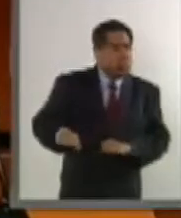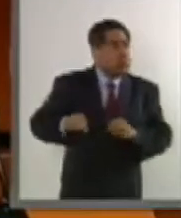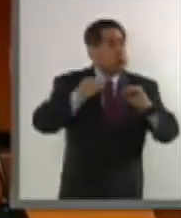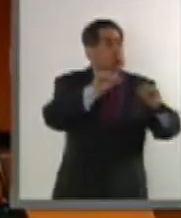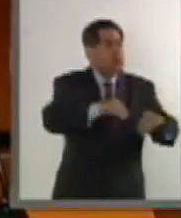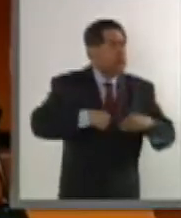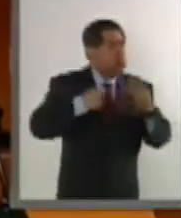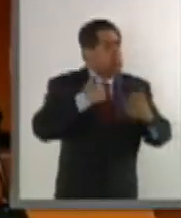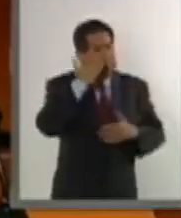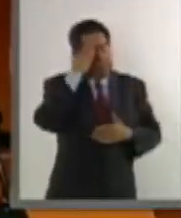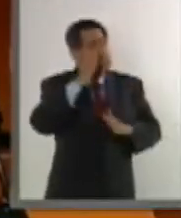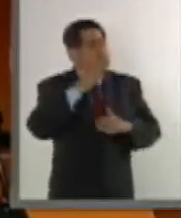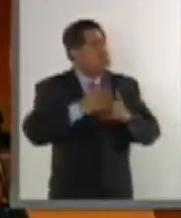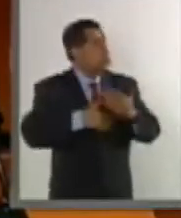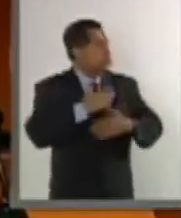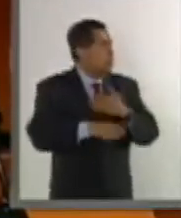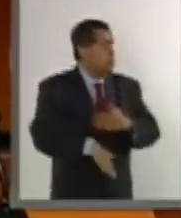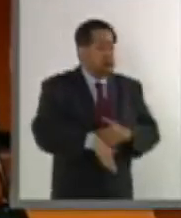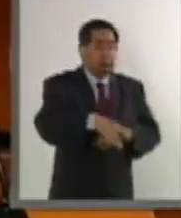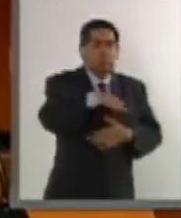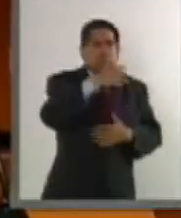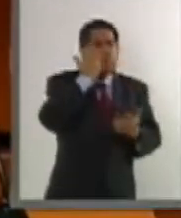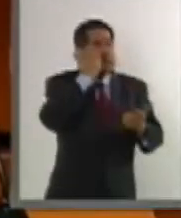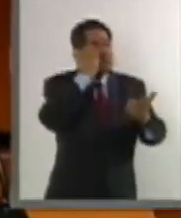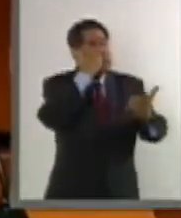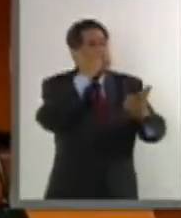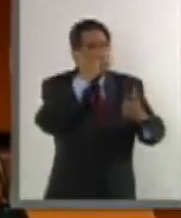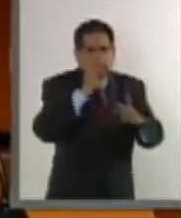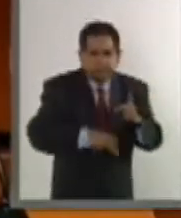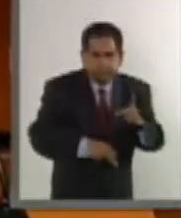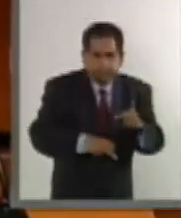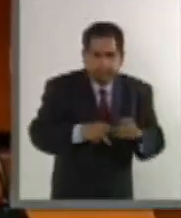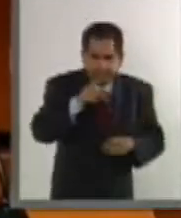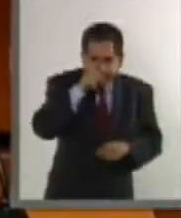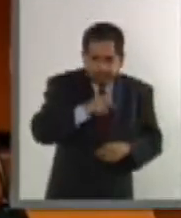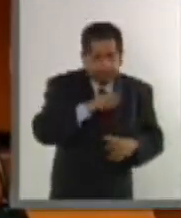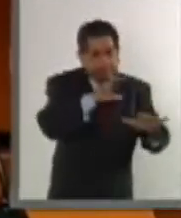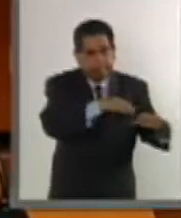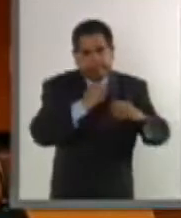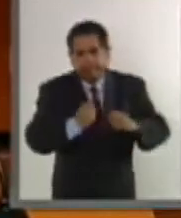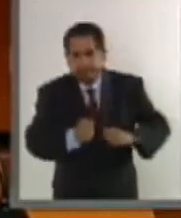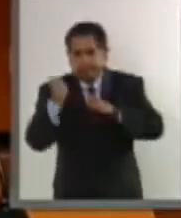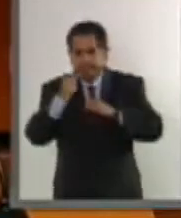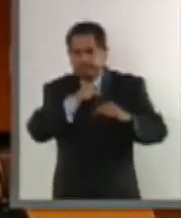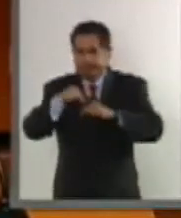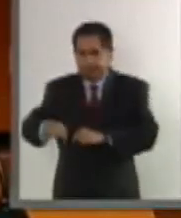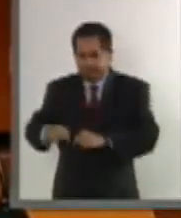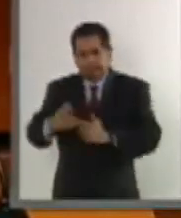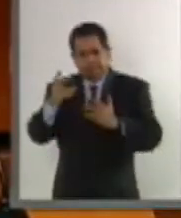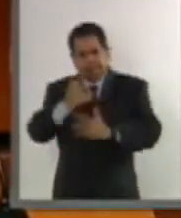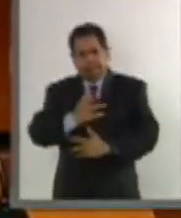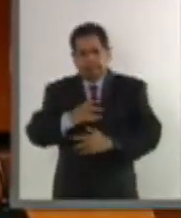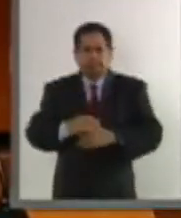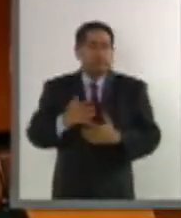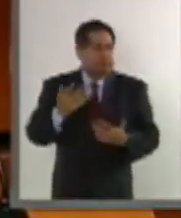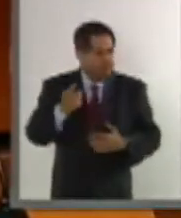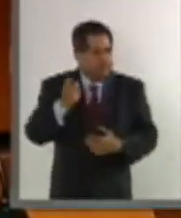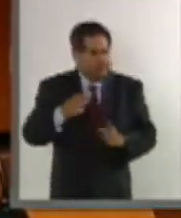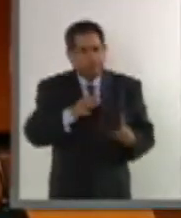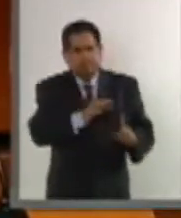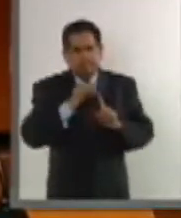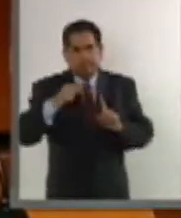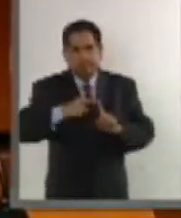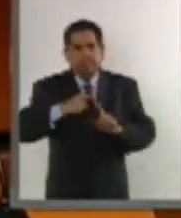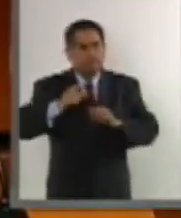y que hoy esos sueños pueden verse interrumpidos por una deportación. El primer nombramiento es el referente